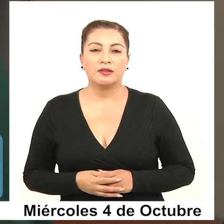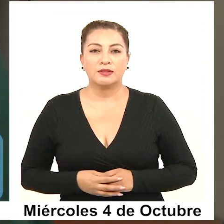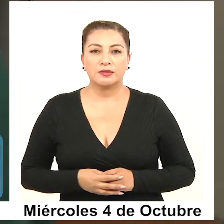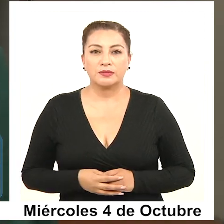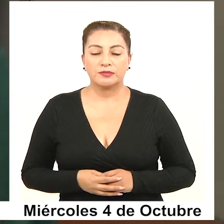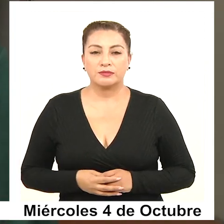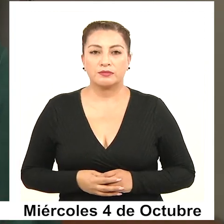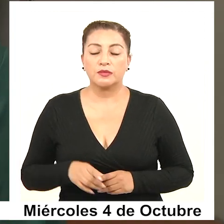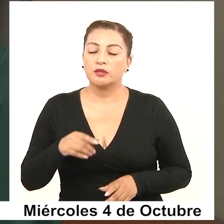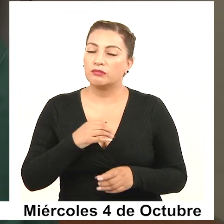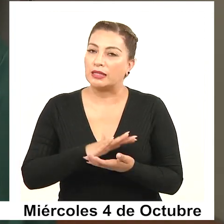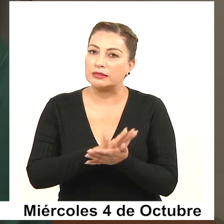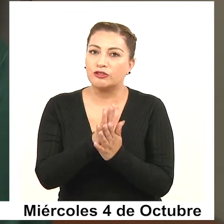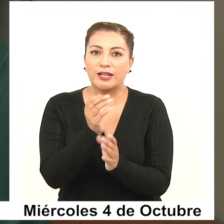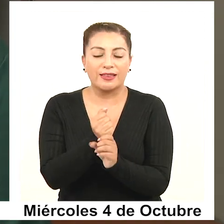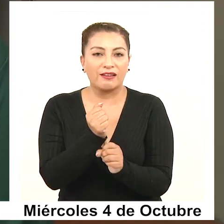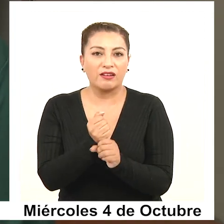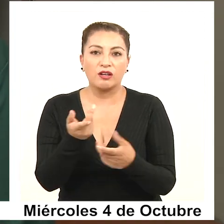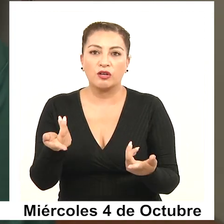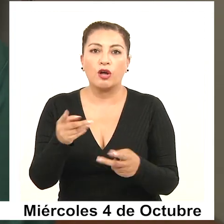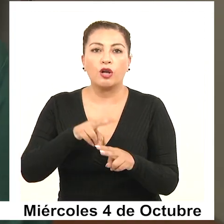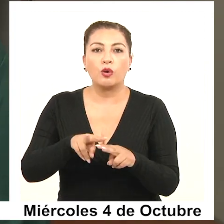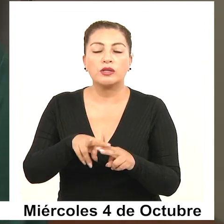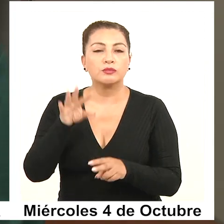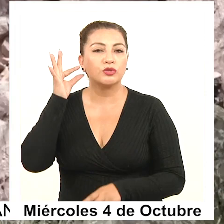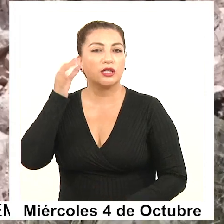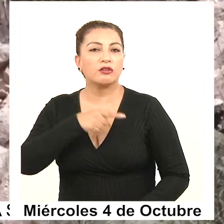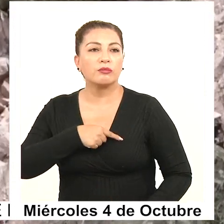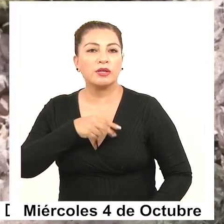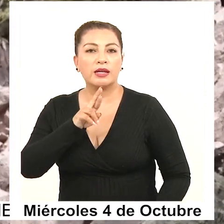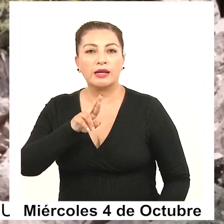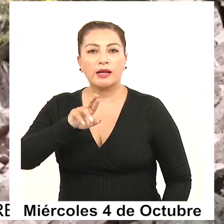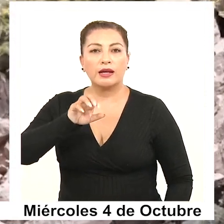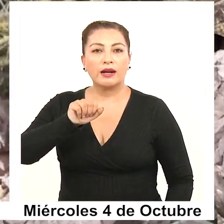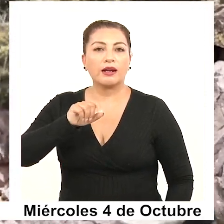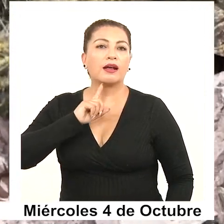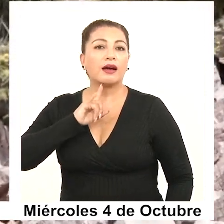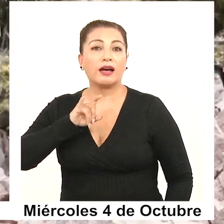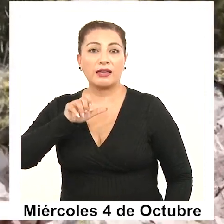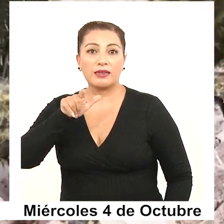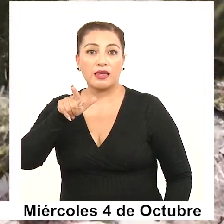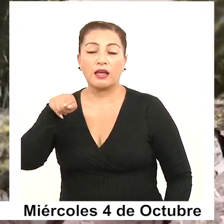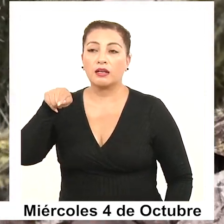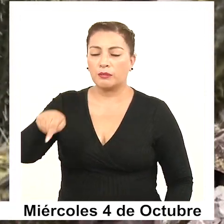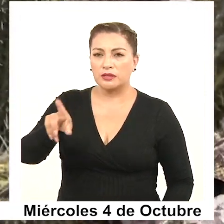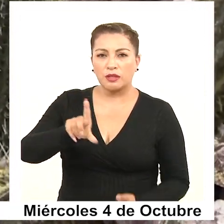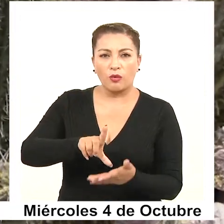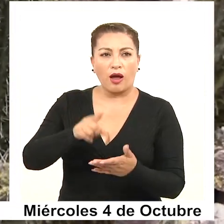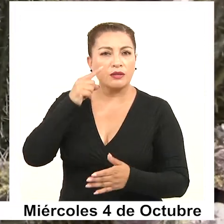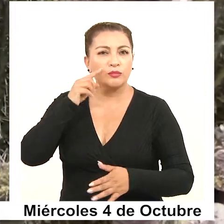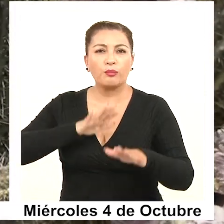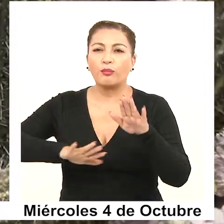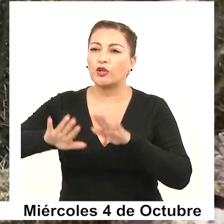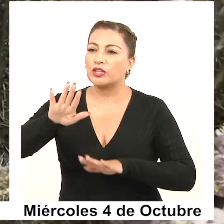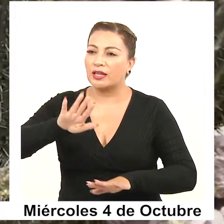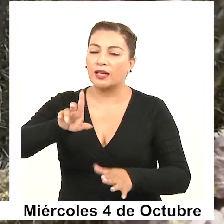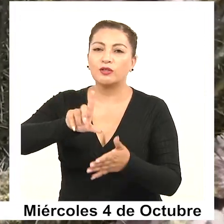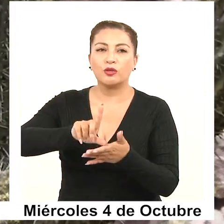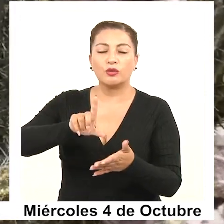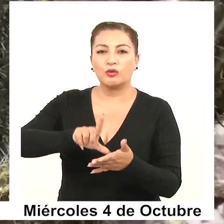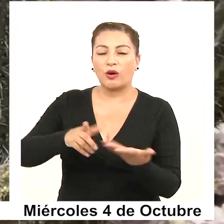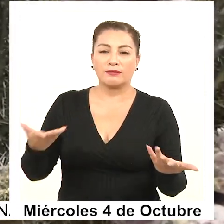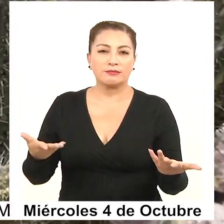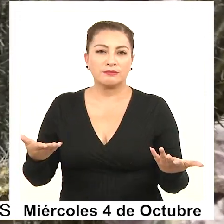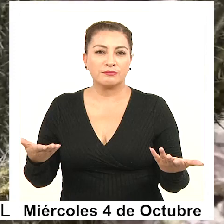Todo este trabajo lo hizo Raquel Pinto para poder proteger justamente estos espacios de la